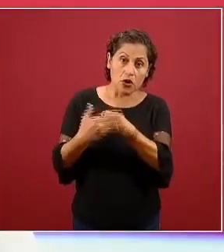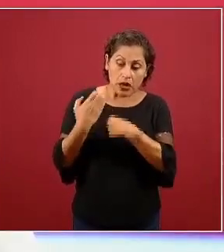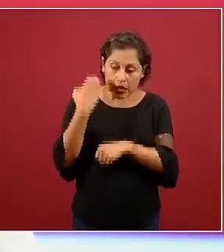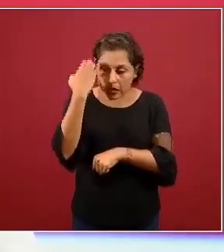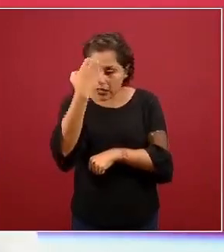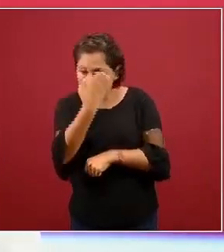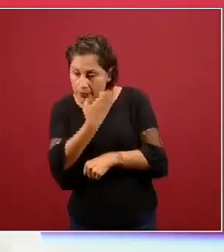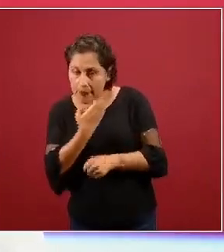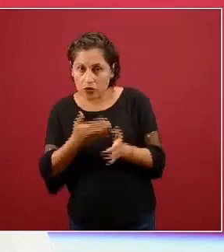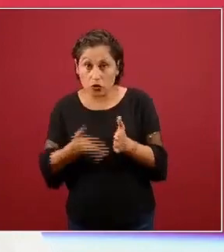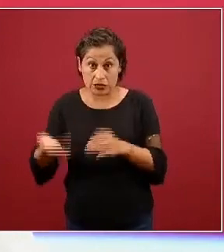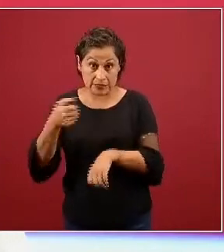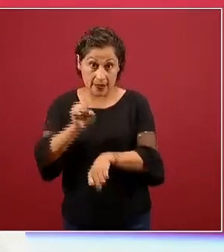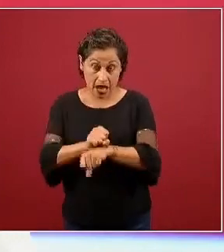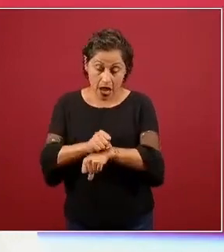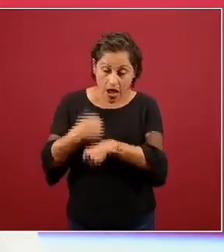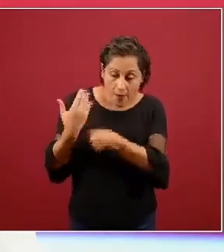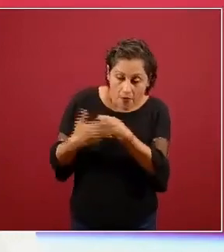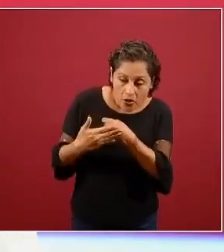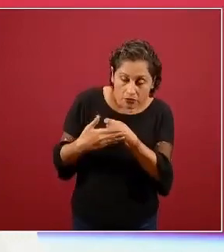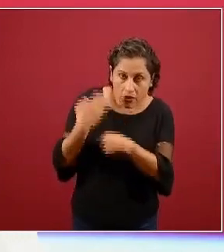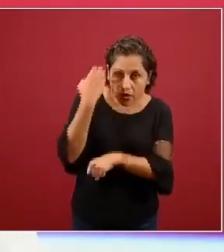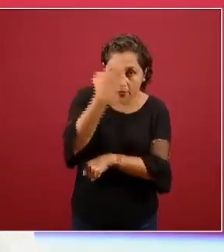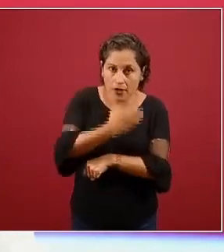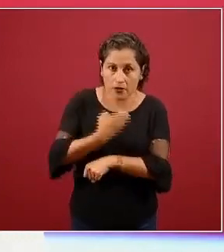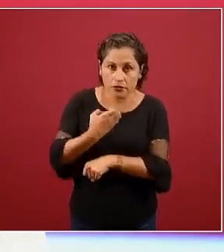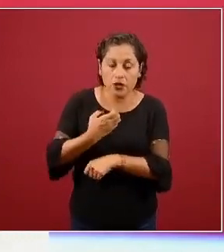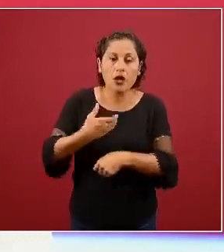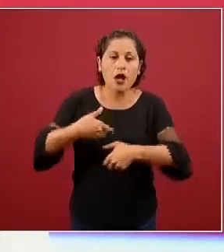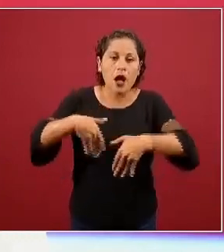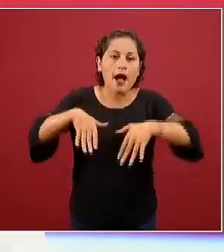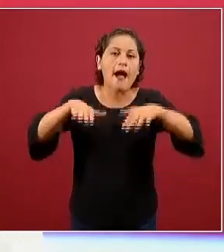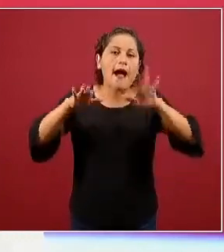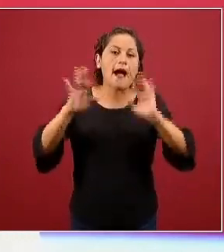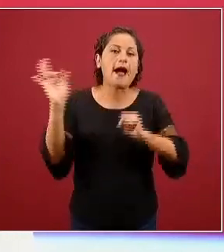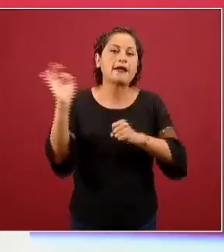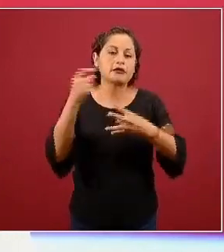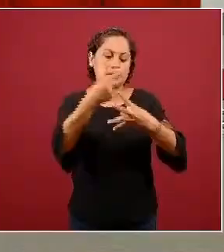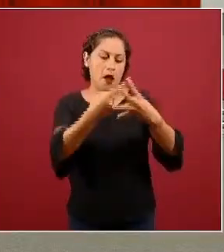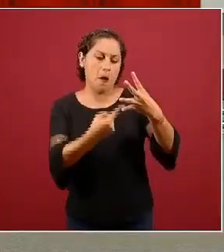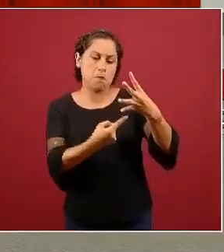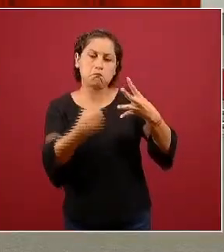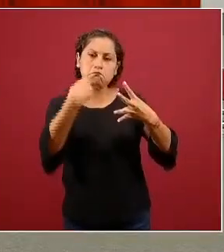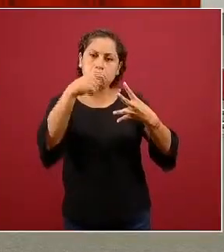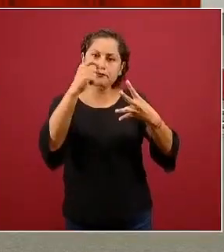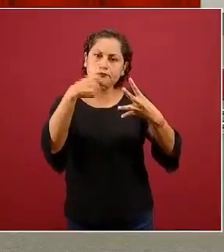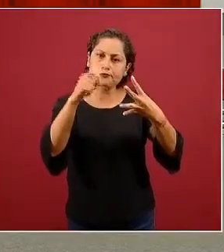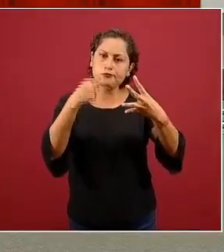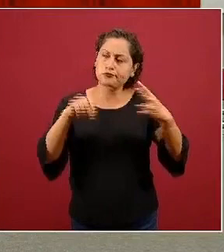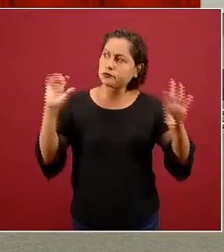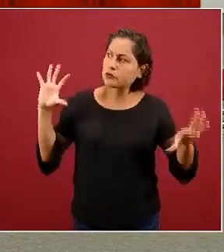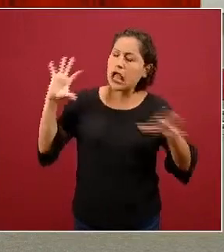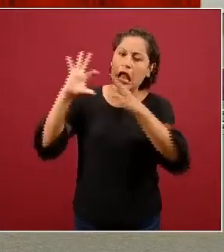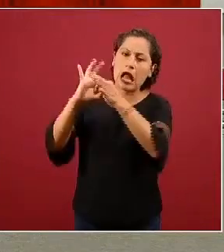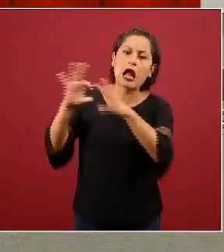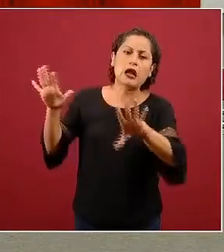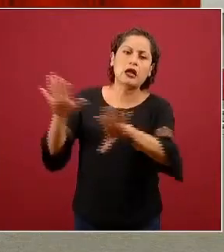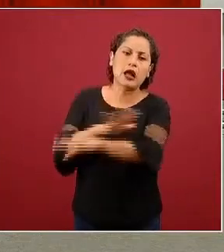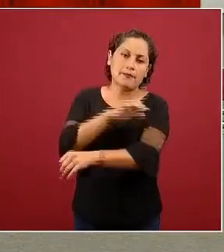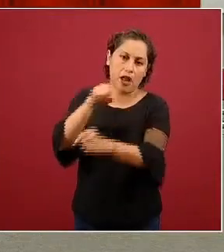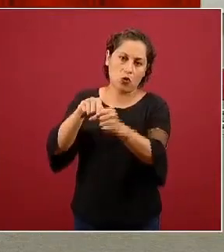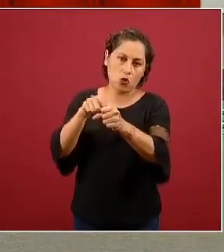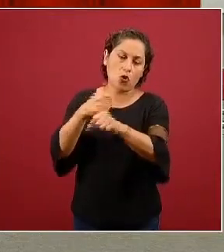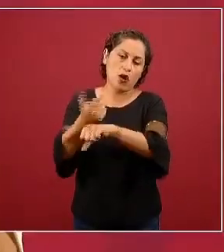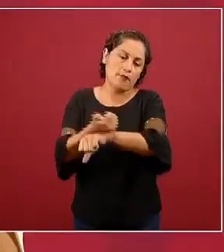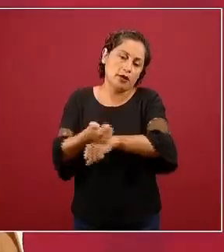que se hace semanalmente pudiera llegar a los niveles de semáforo